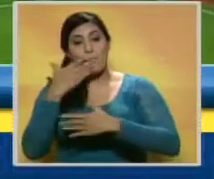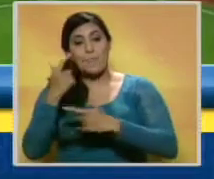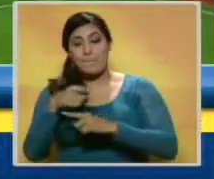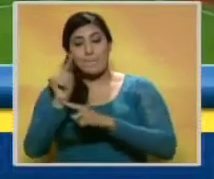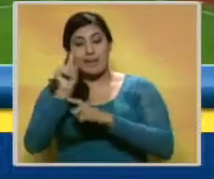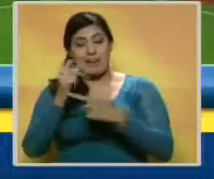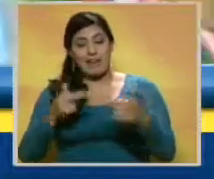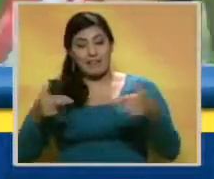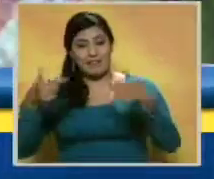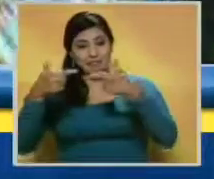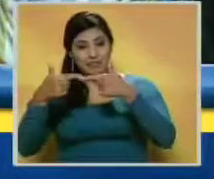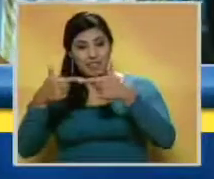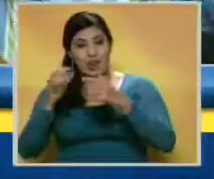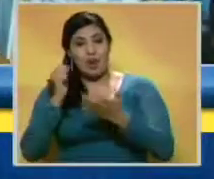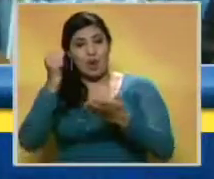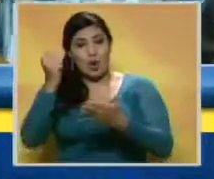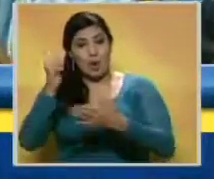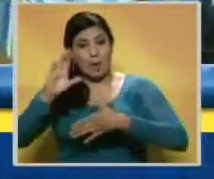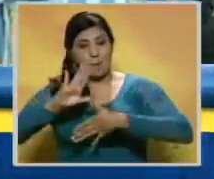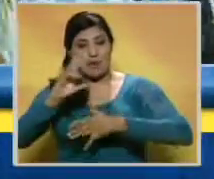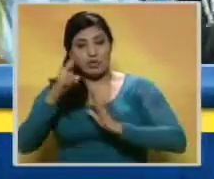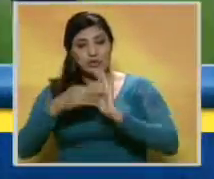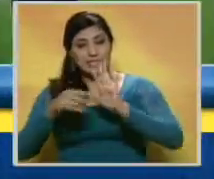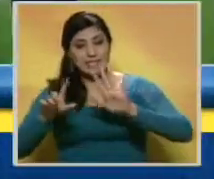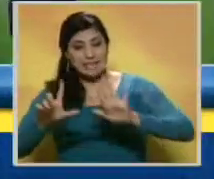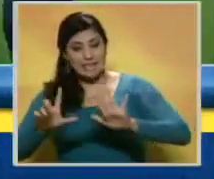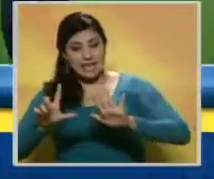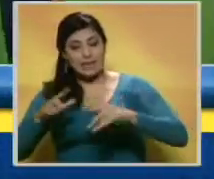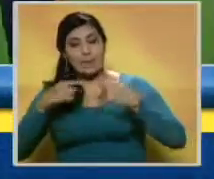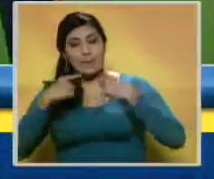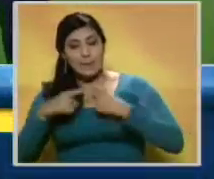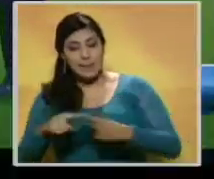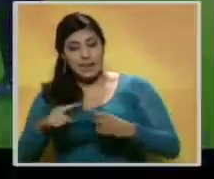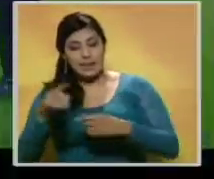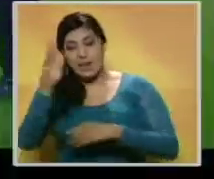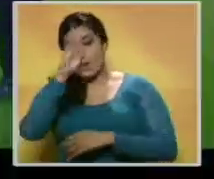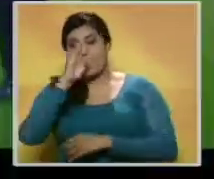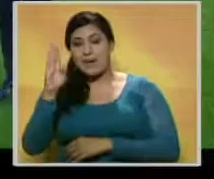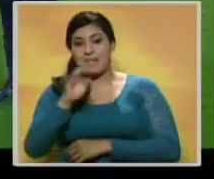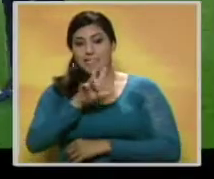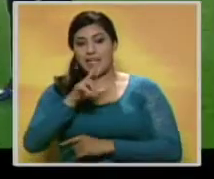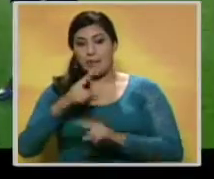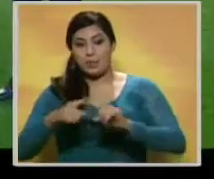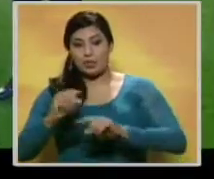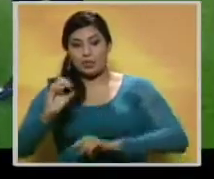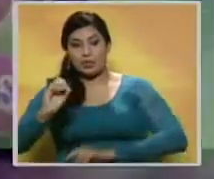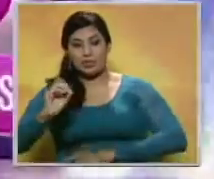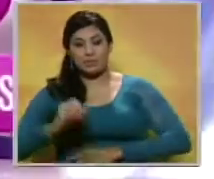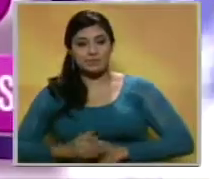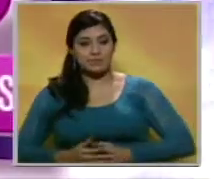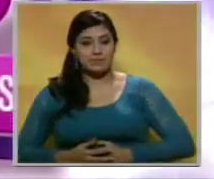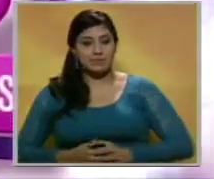final de Argentina desde la Copa América 2007, donde cayeron ante Brasil 3-0.